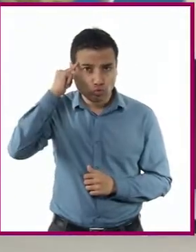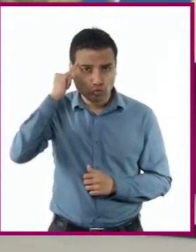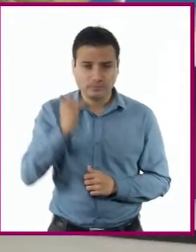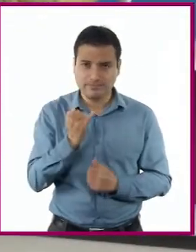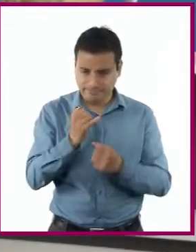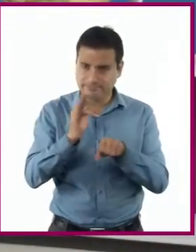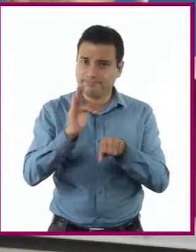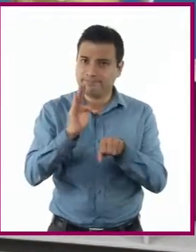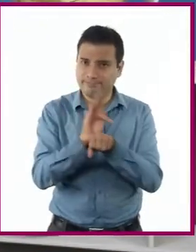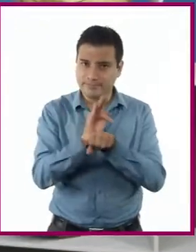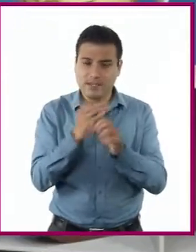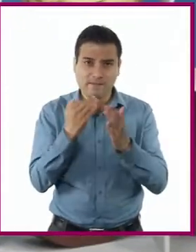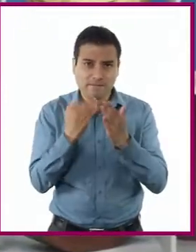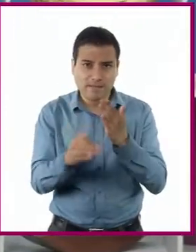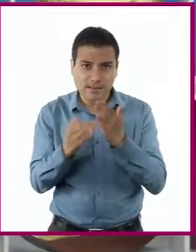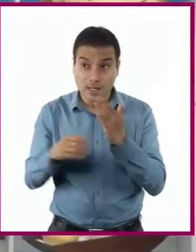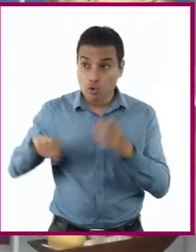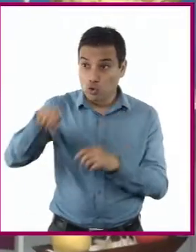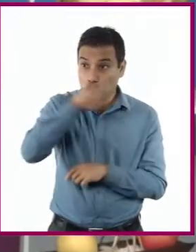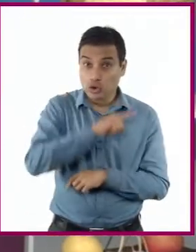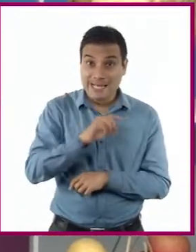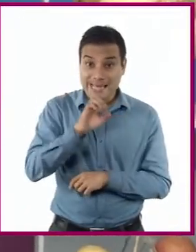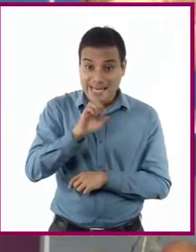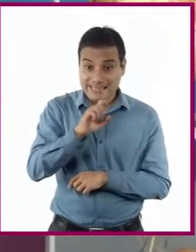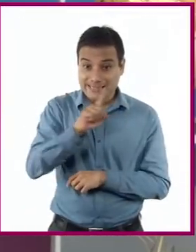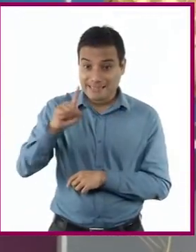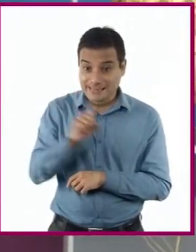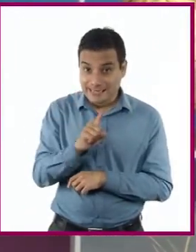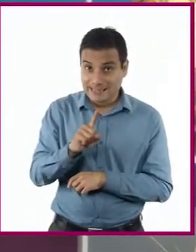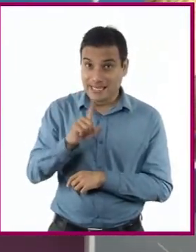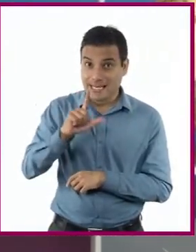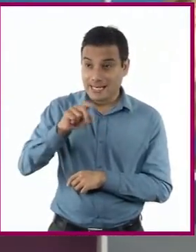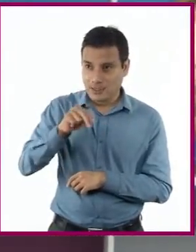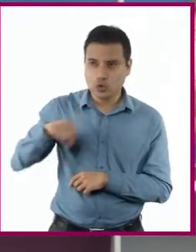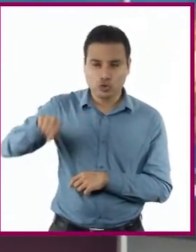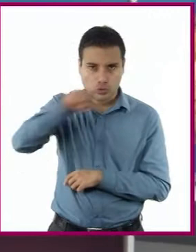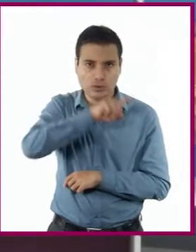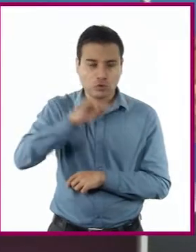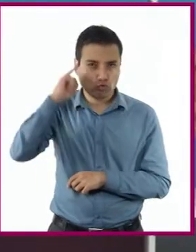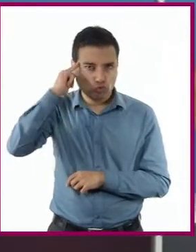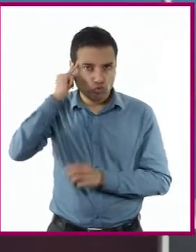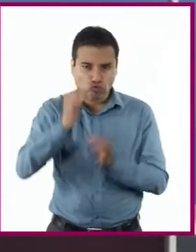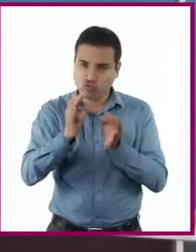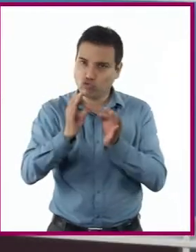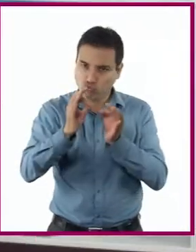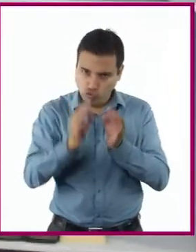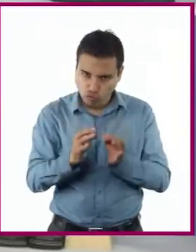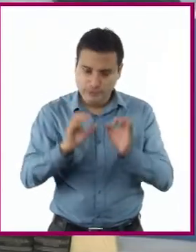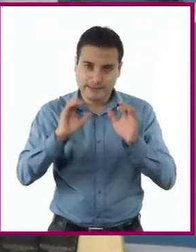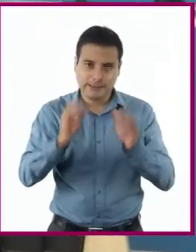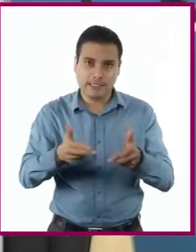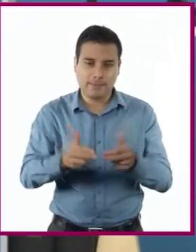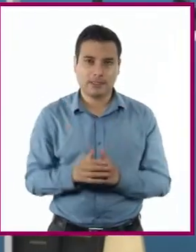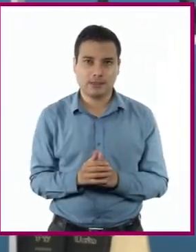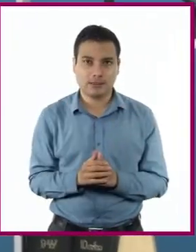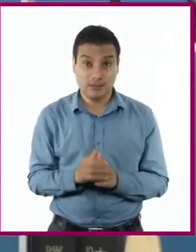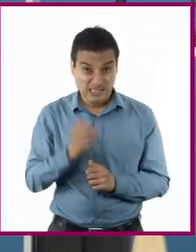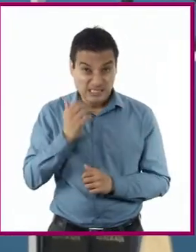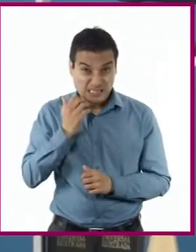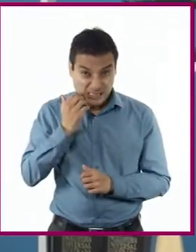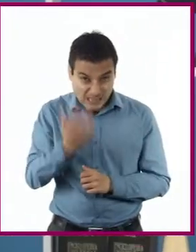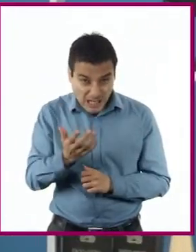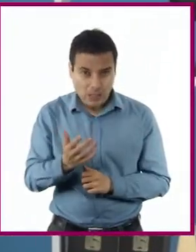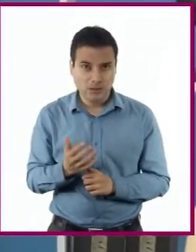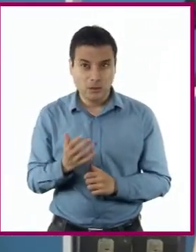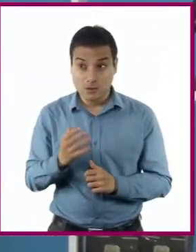que nosotros, del EZLN, somos casi todos puros indígenas de acá de Chiapas, pero no queremos luchar solo